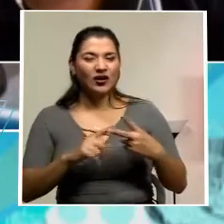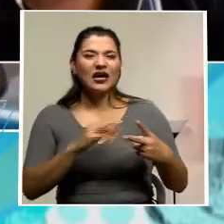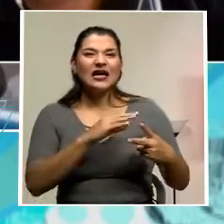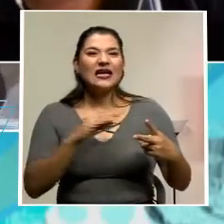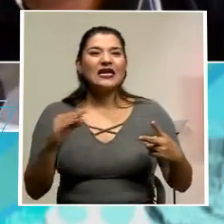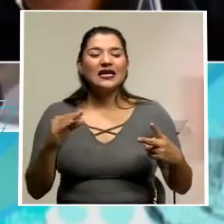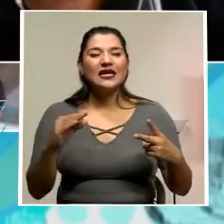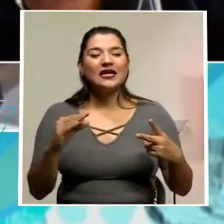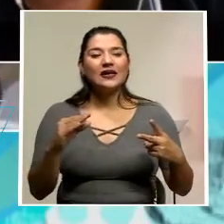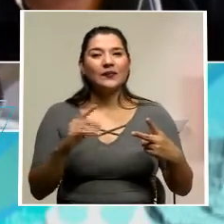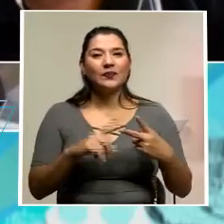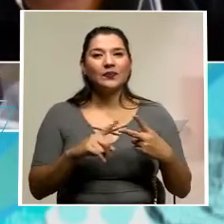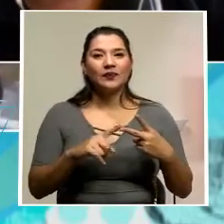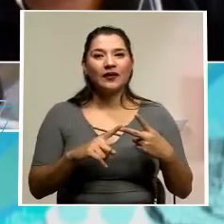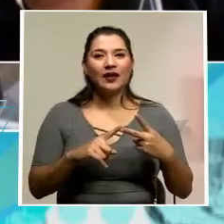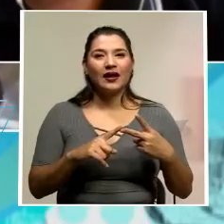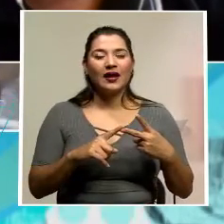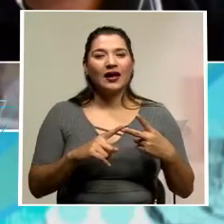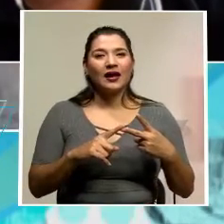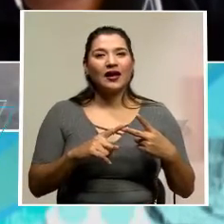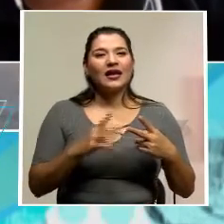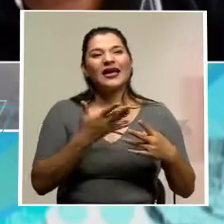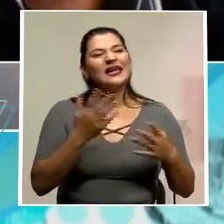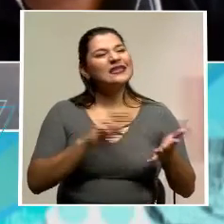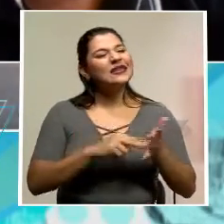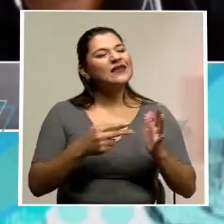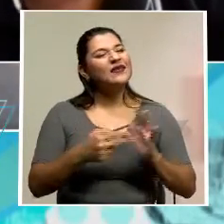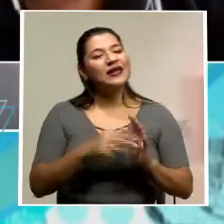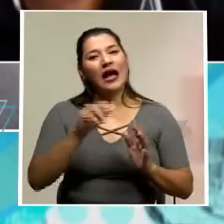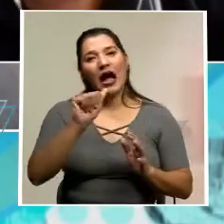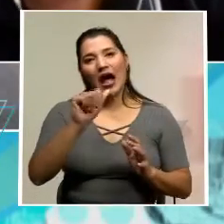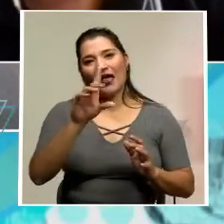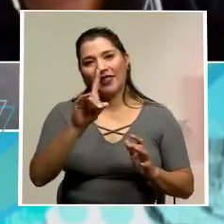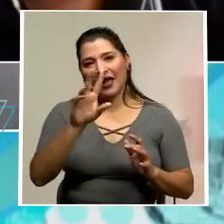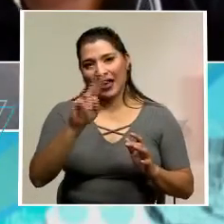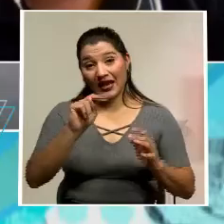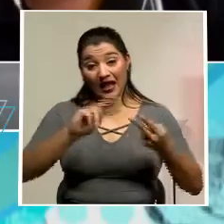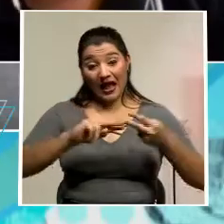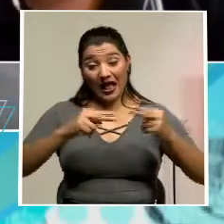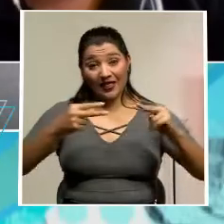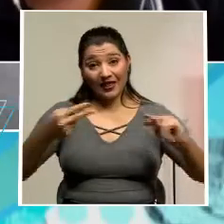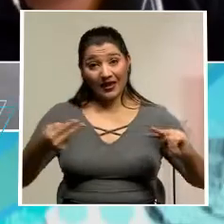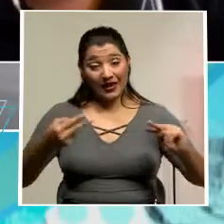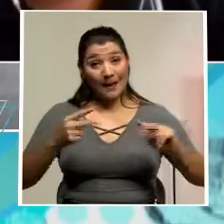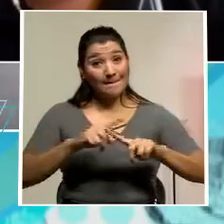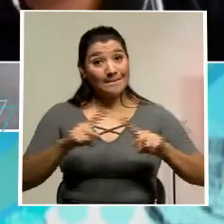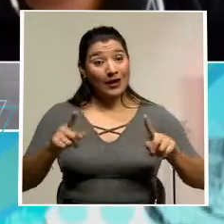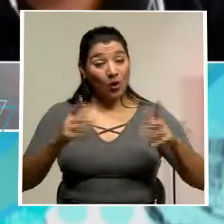ese concepto del ADN ambiental? ¿Cómo nos sirve en esta investigación?